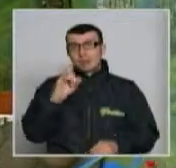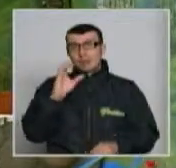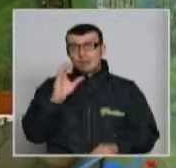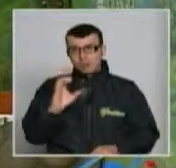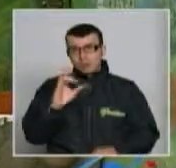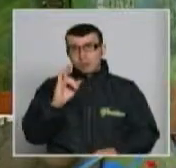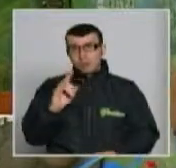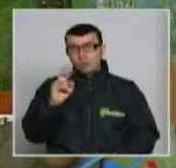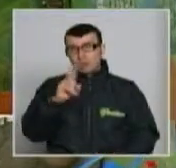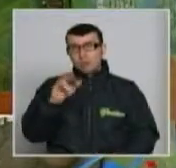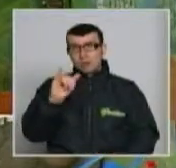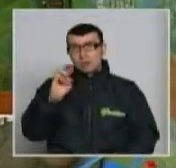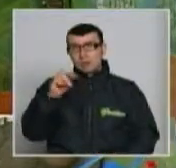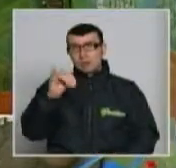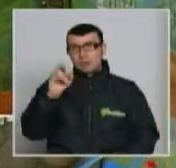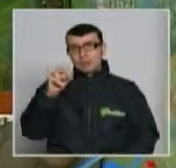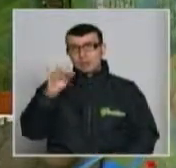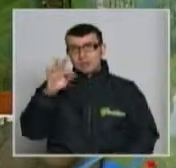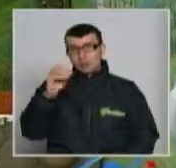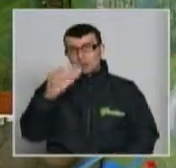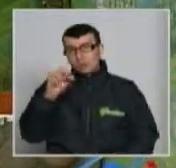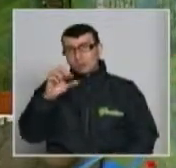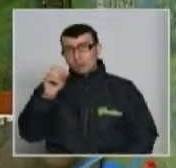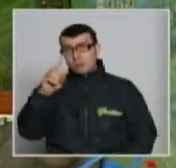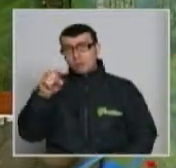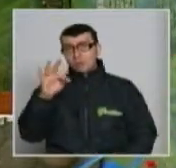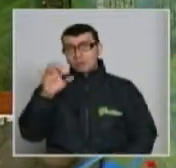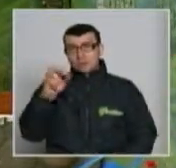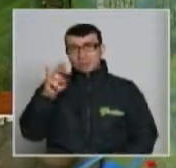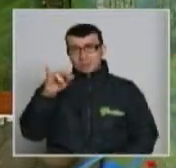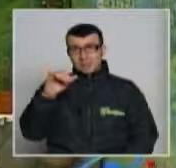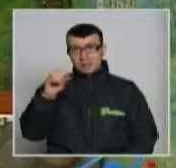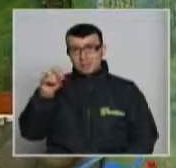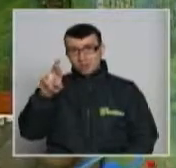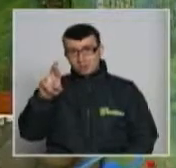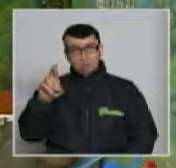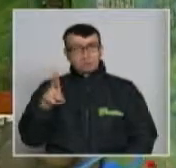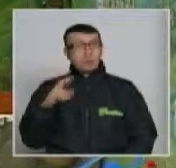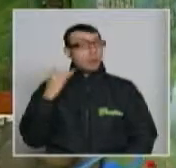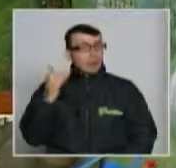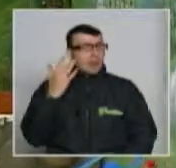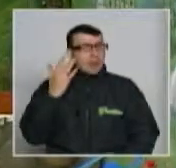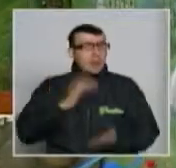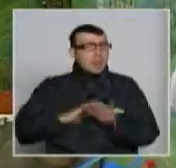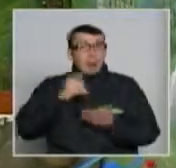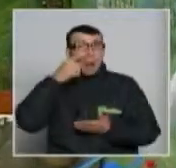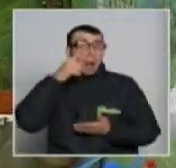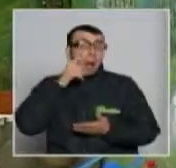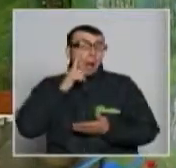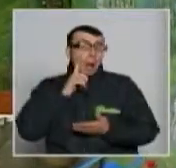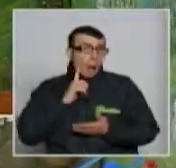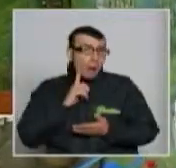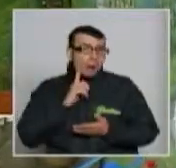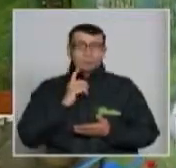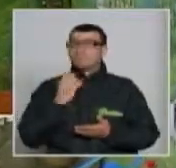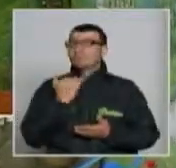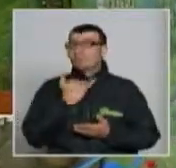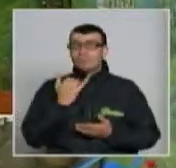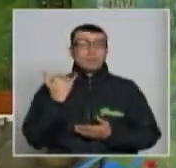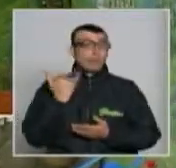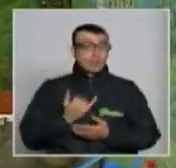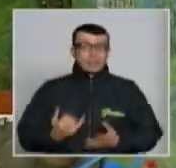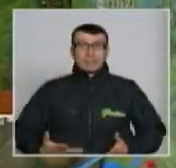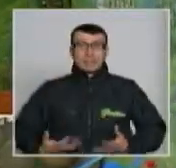por acá? Agua bendita no es. Es infección, son bacterias, que muchas las tragamos y los